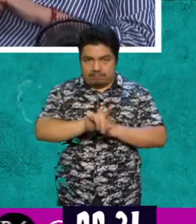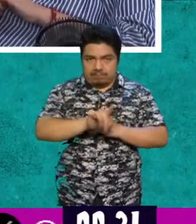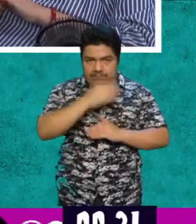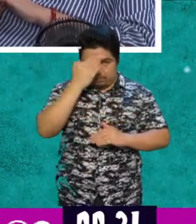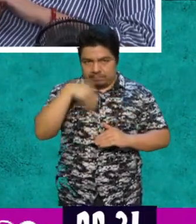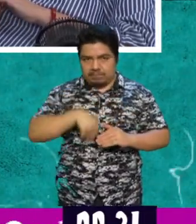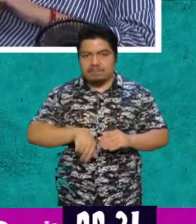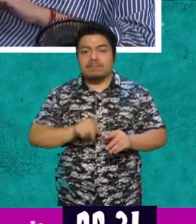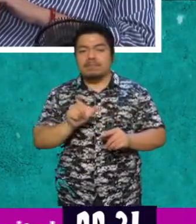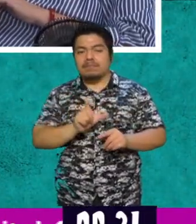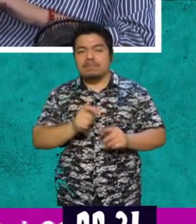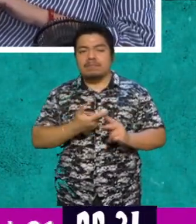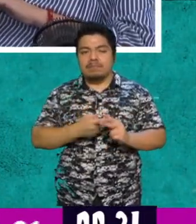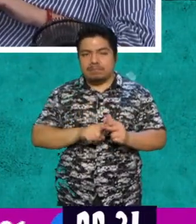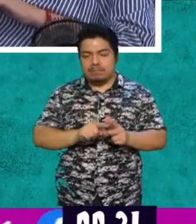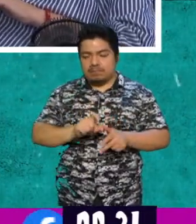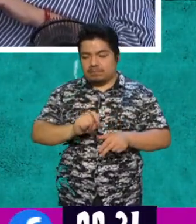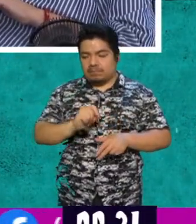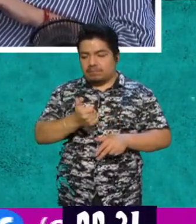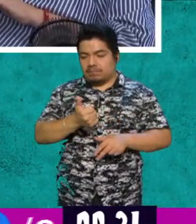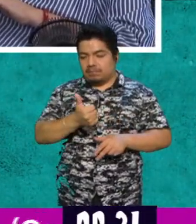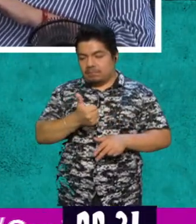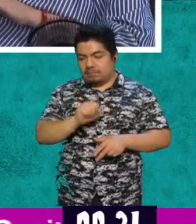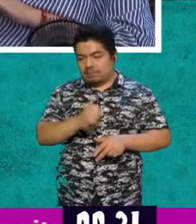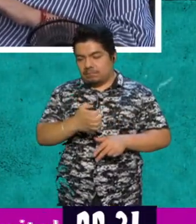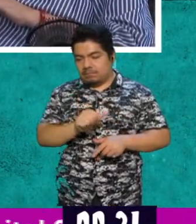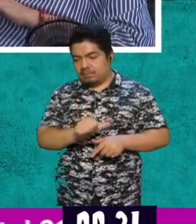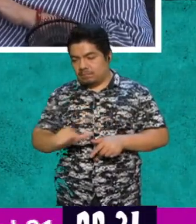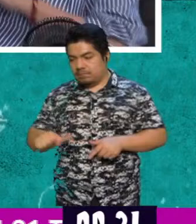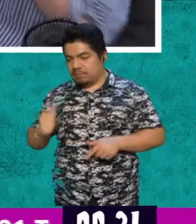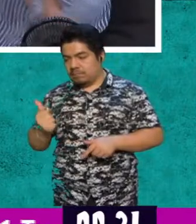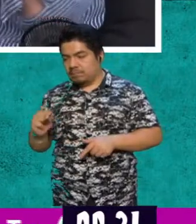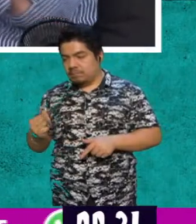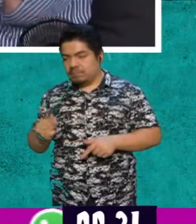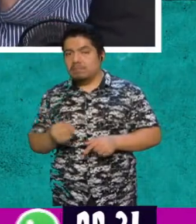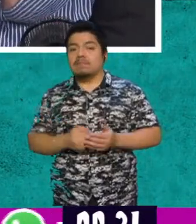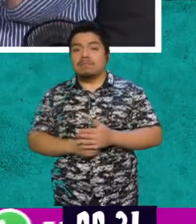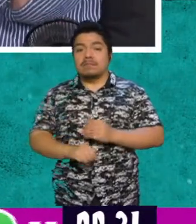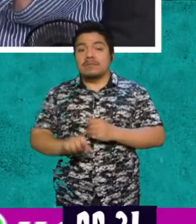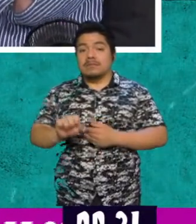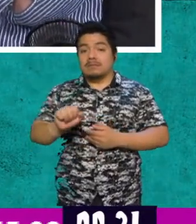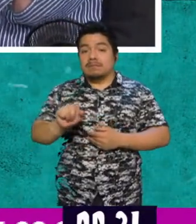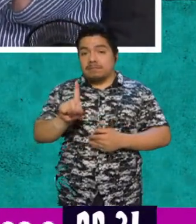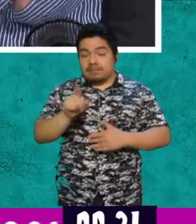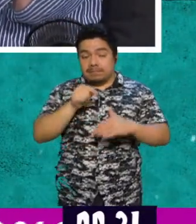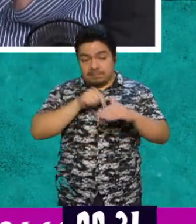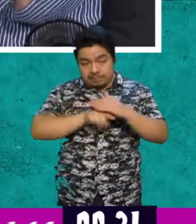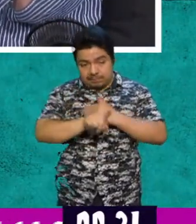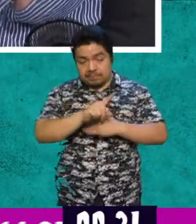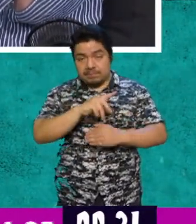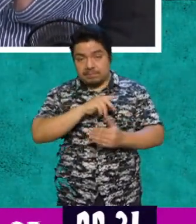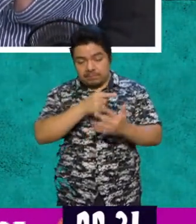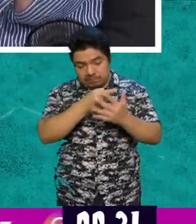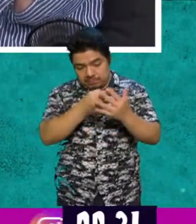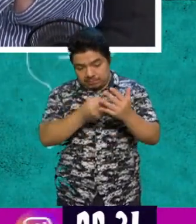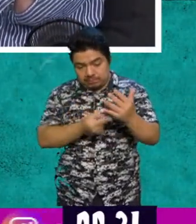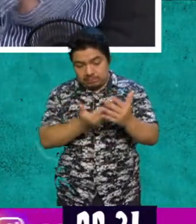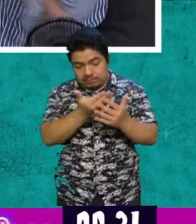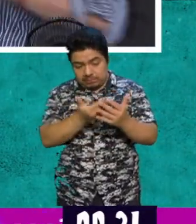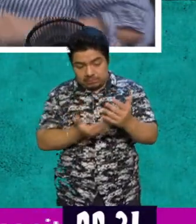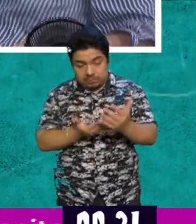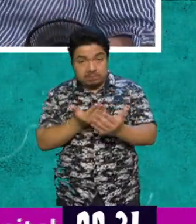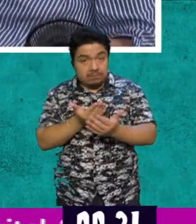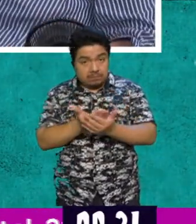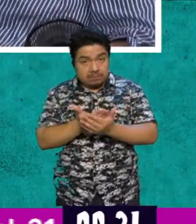desde el 26 de enero hasta el 6 de mayo. Son 61 denuncias. Estas denuncias se